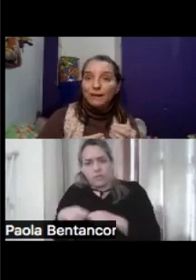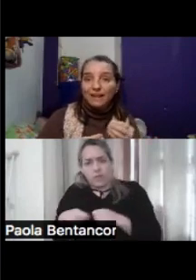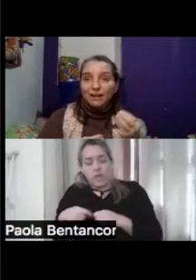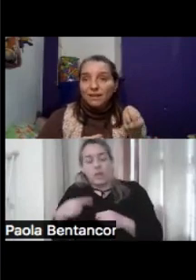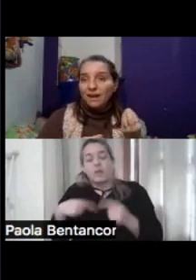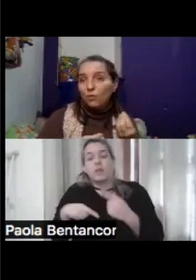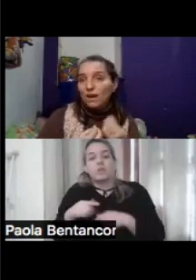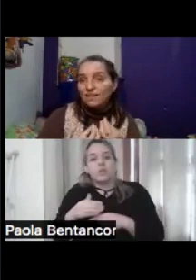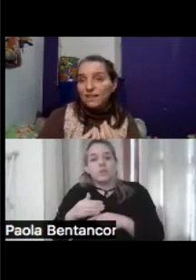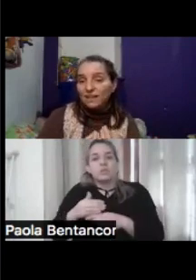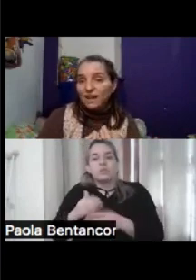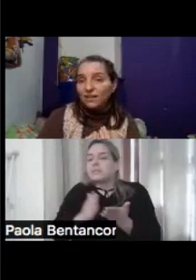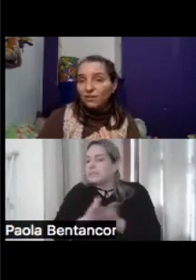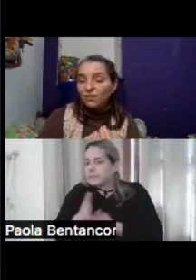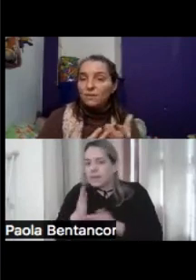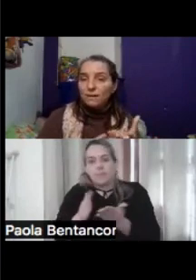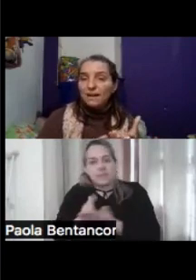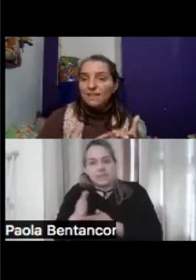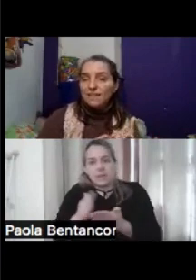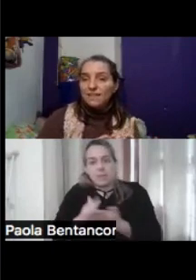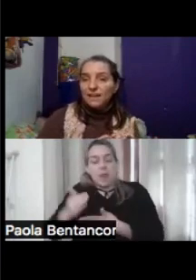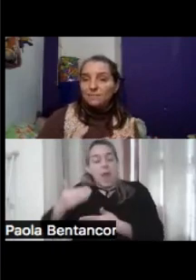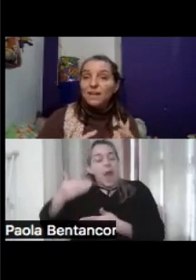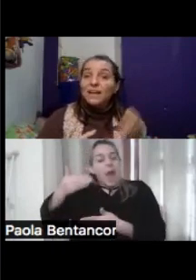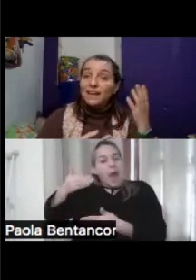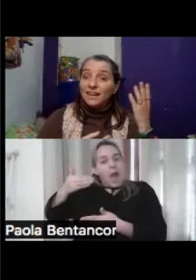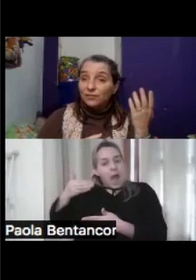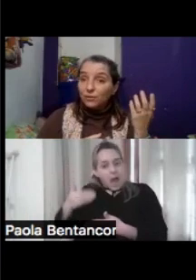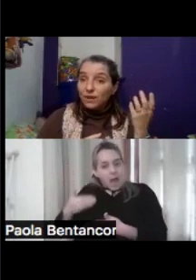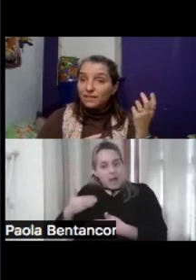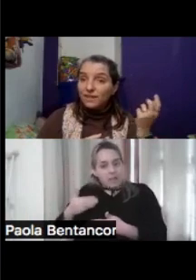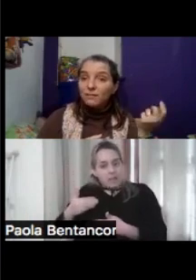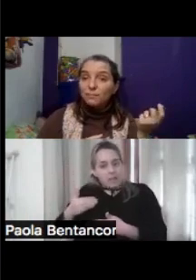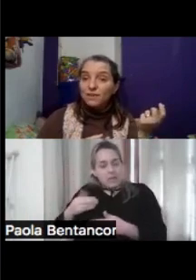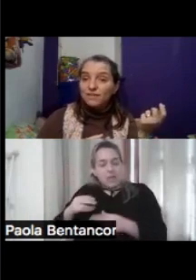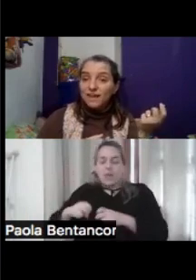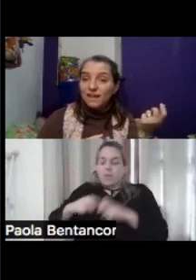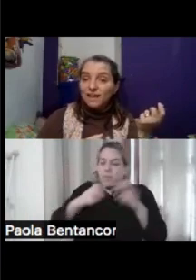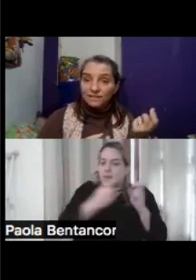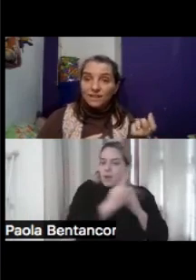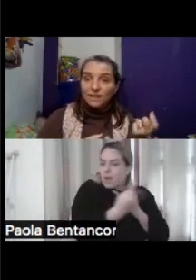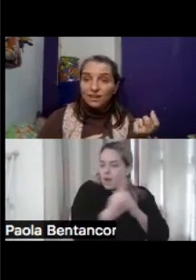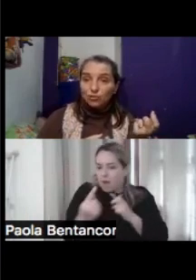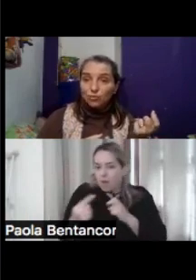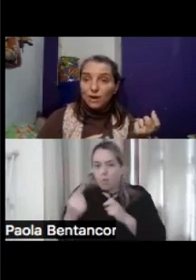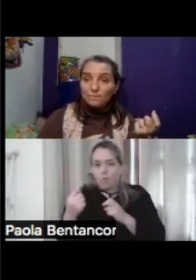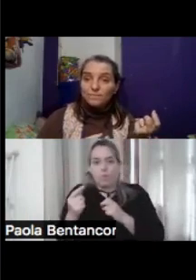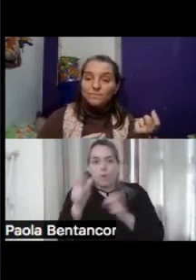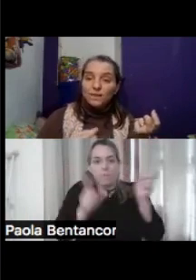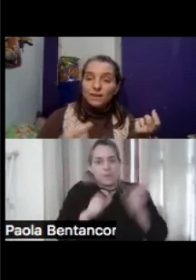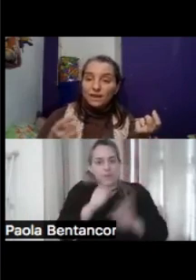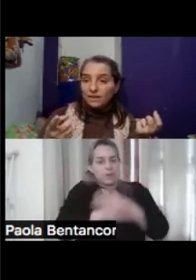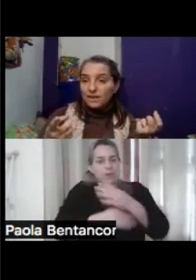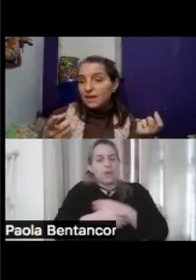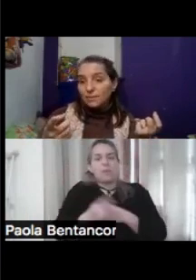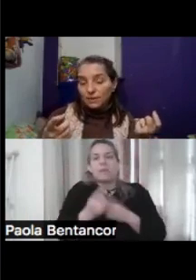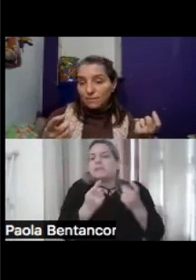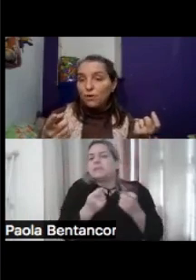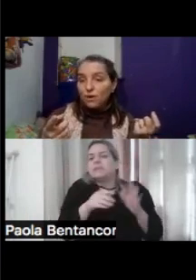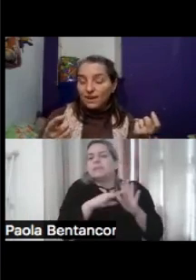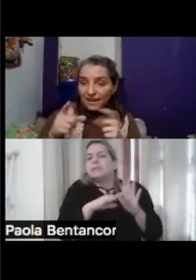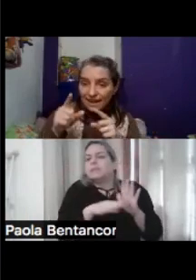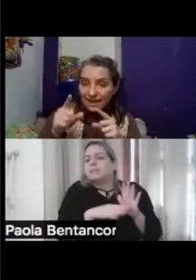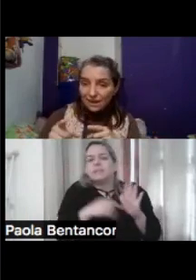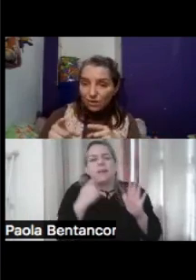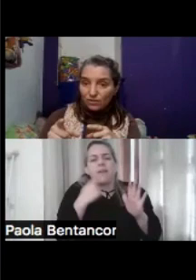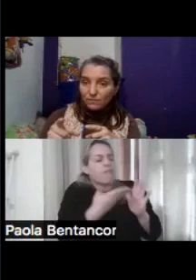un análisis profundo para determinar cuál es el indicado para esa diada. Las férulas también pueden ser de gran ayuda, y